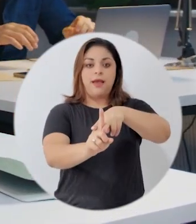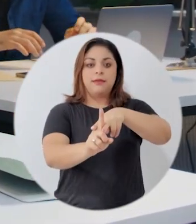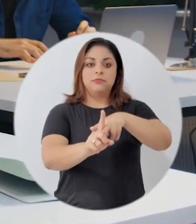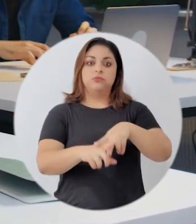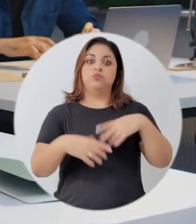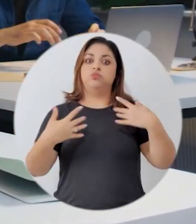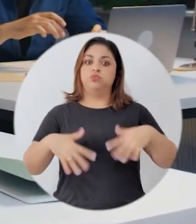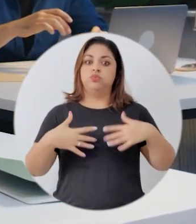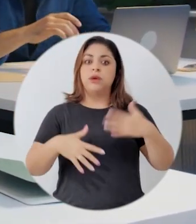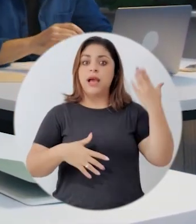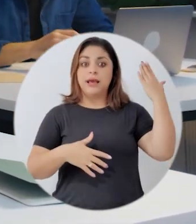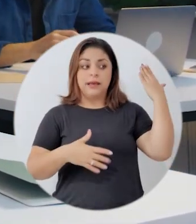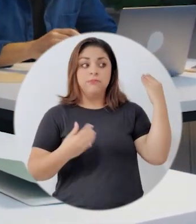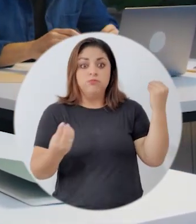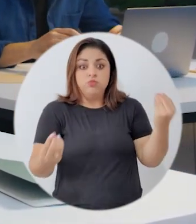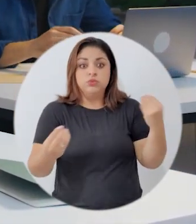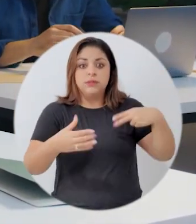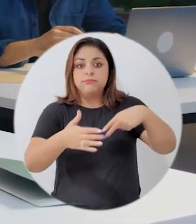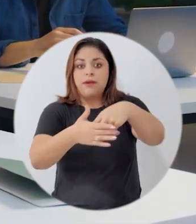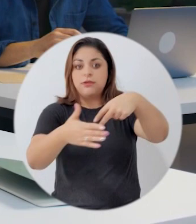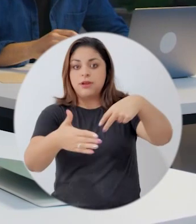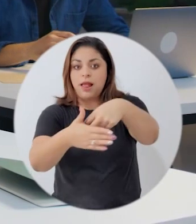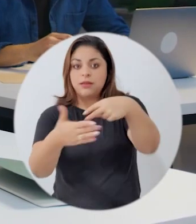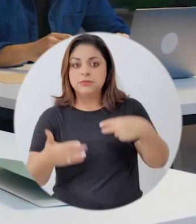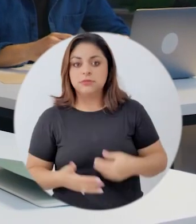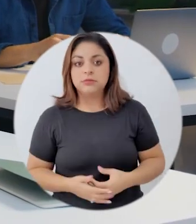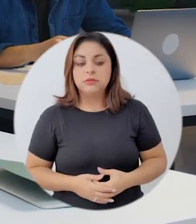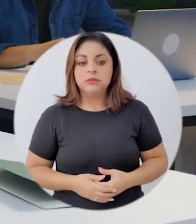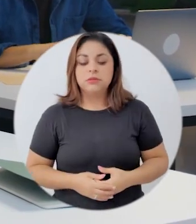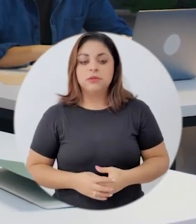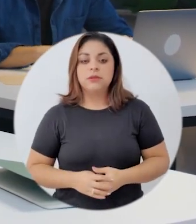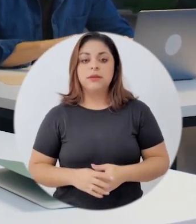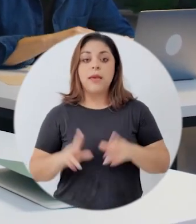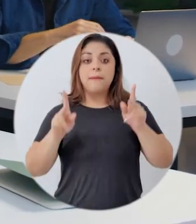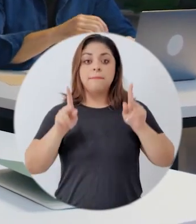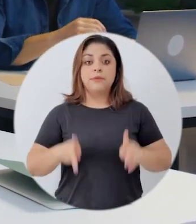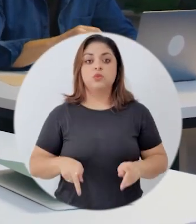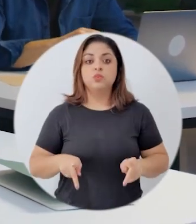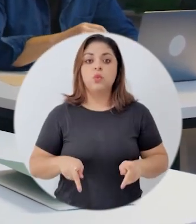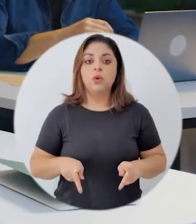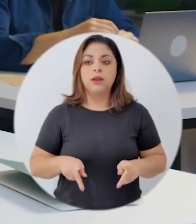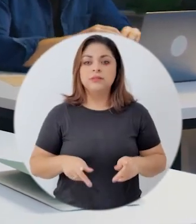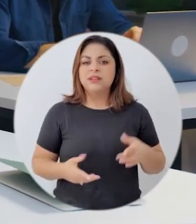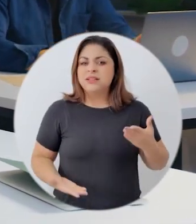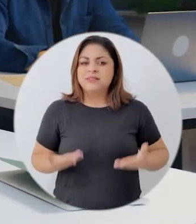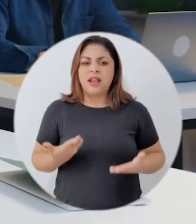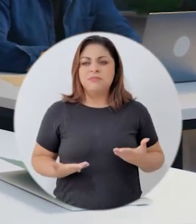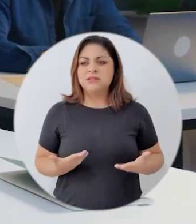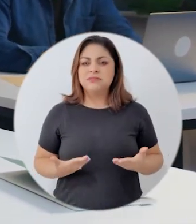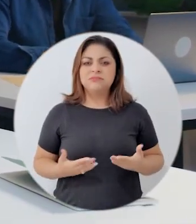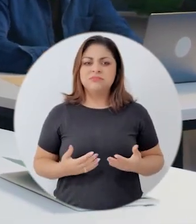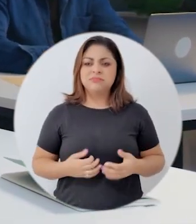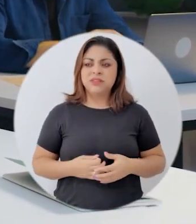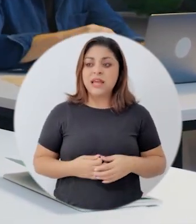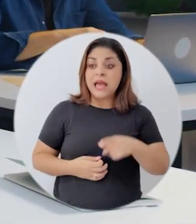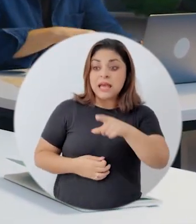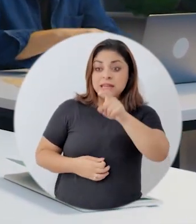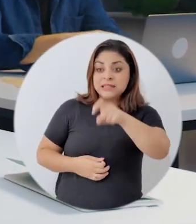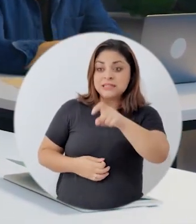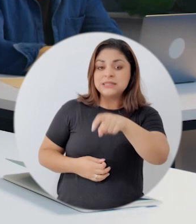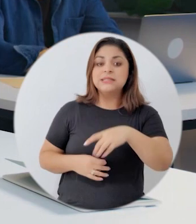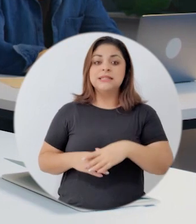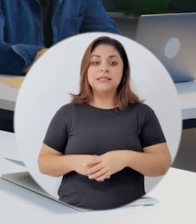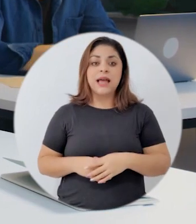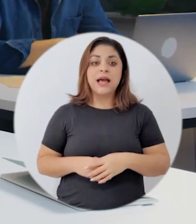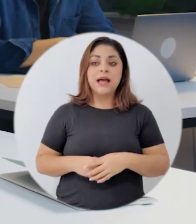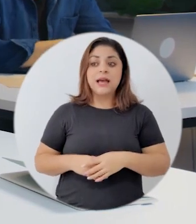de iniciativas son de las grandes barreras que encontramos. Las personas pueden llegar hasta tener el descuido de decir,